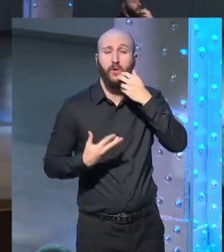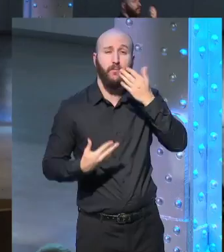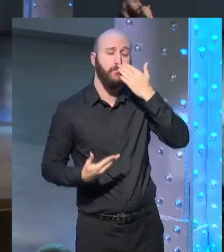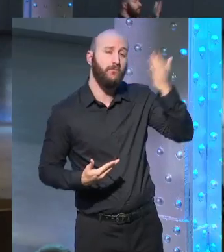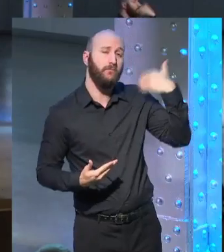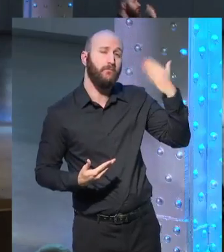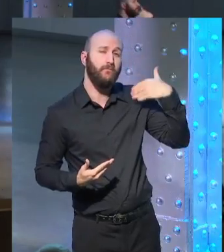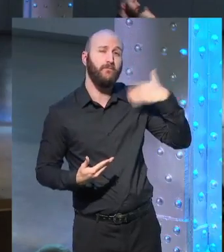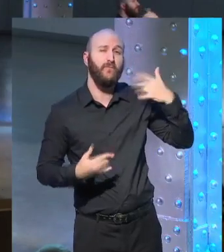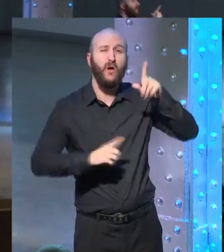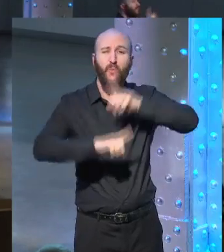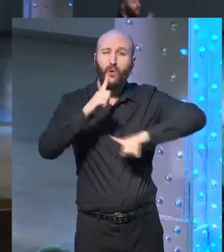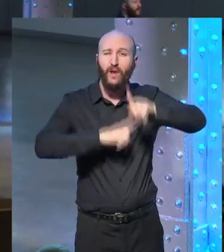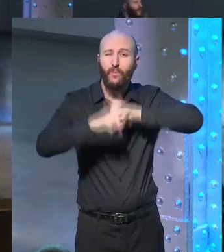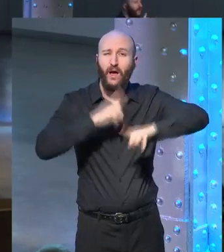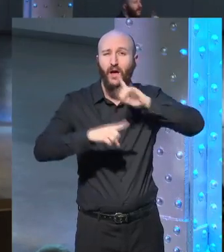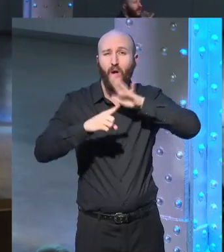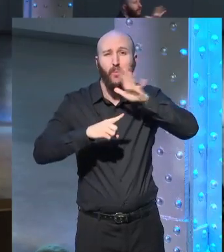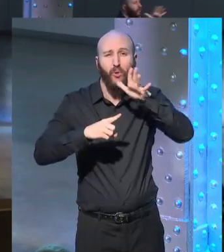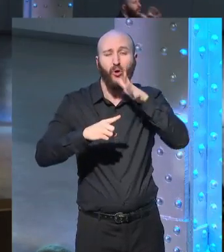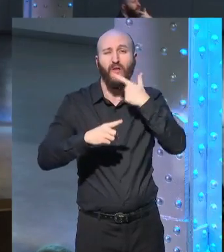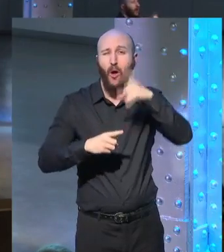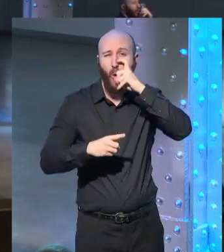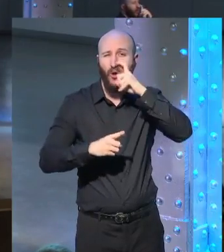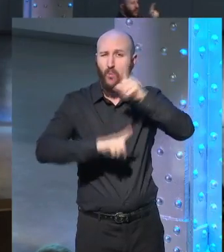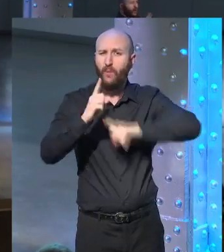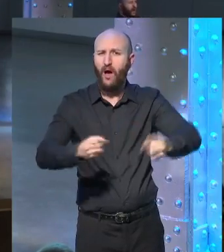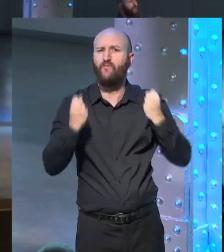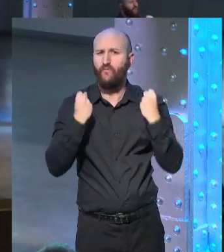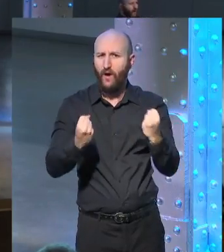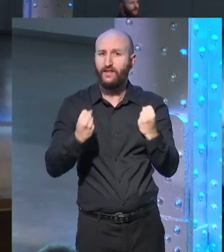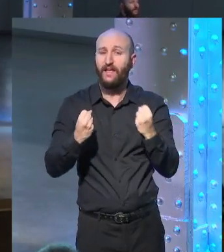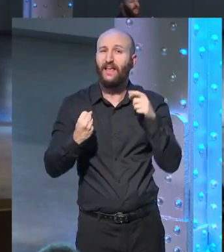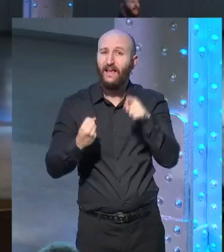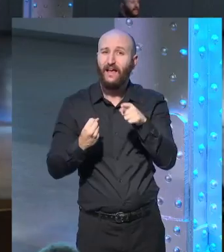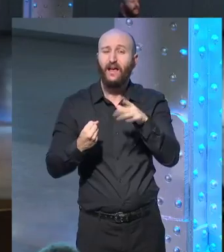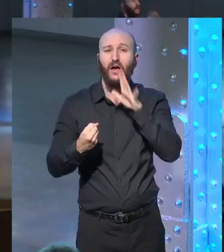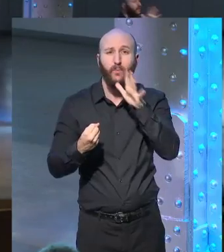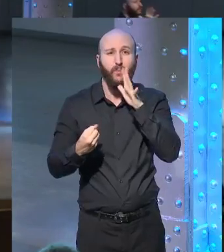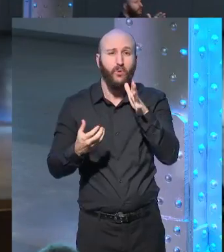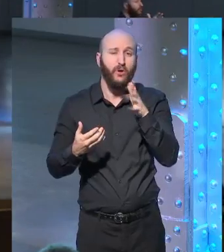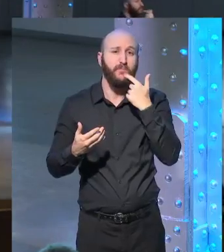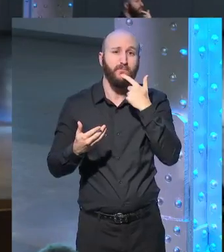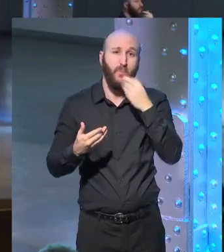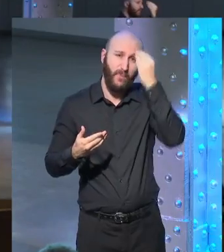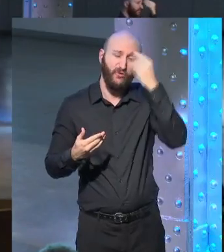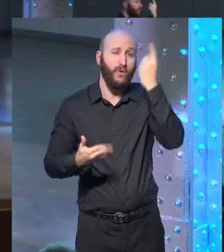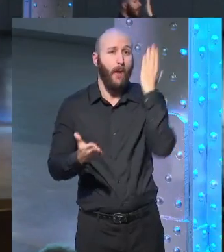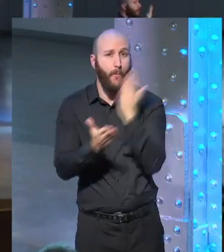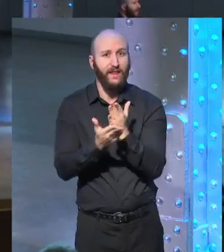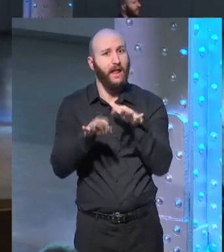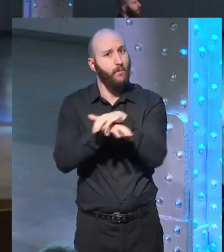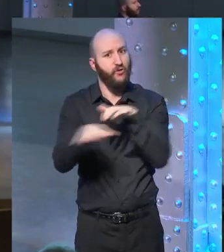crisis de WannaCry, es decir, con ese malware que vivimos en el mes de junio, yo creo que hoy en día gran parte de la población, por no decir toda,